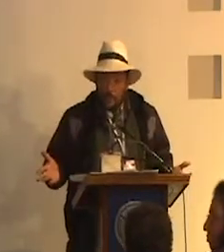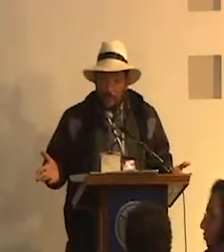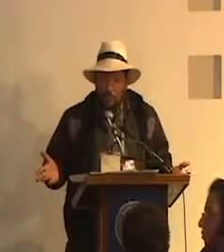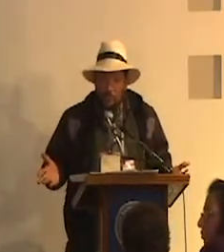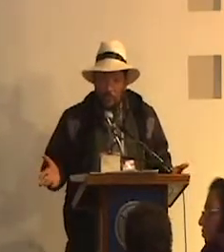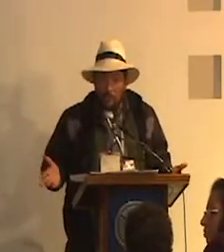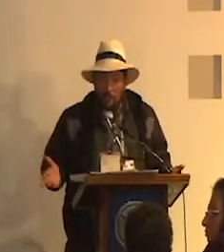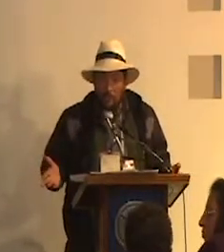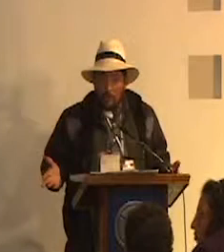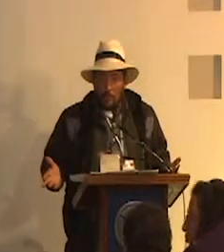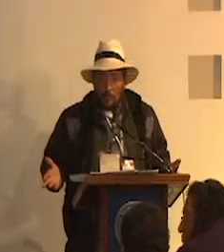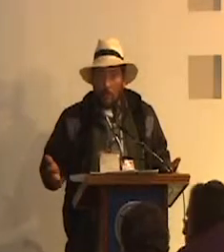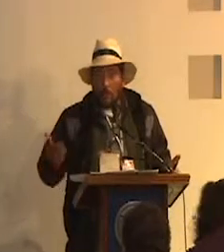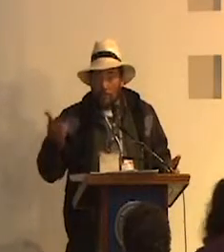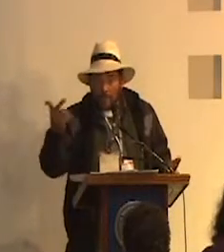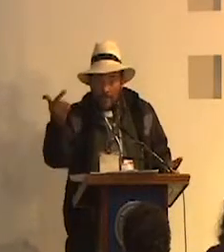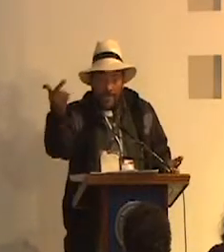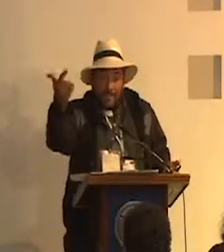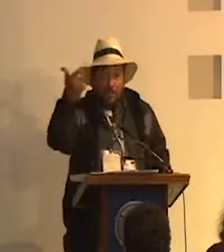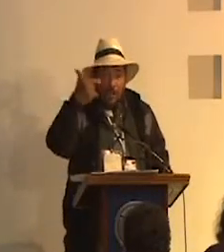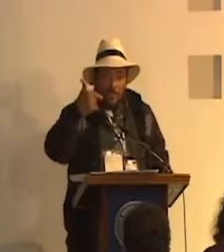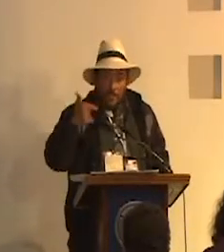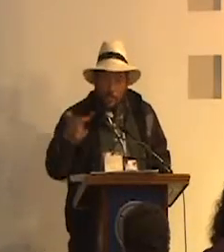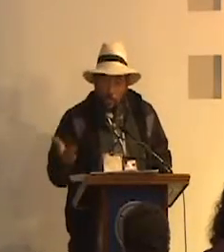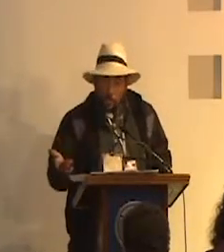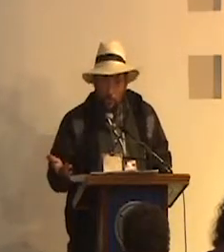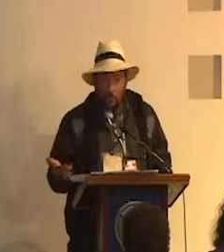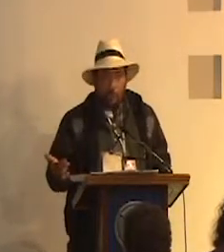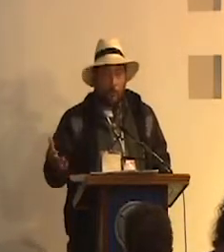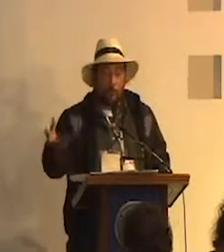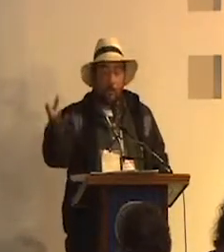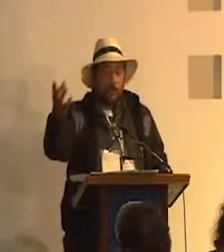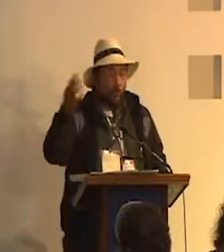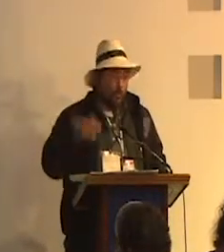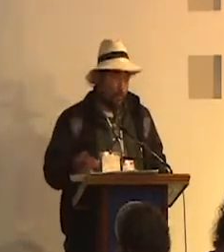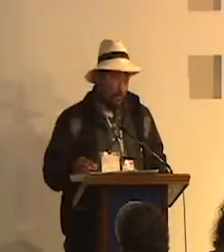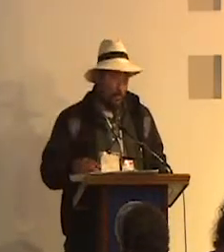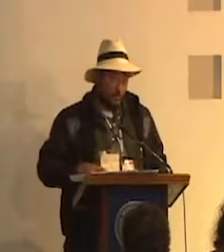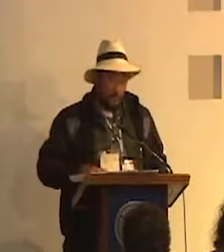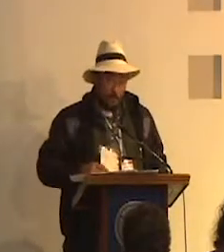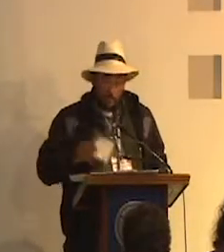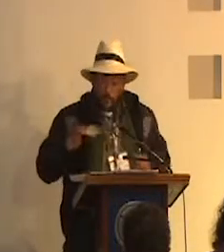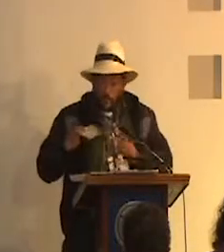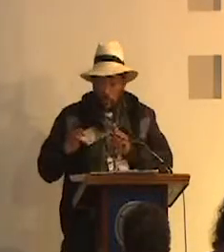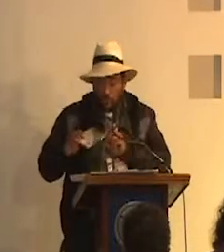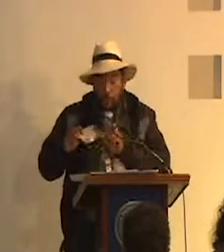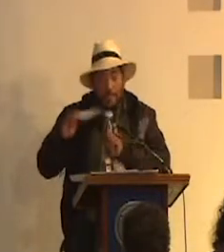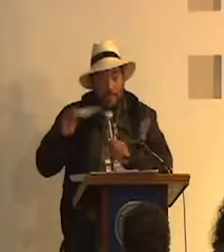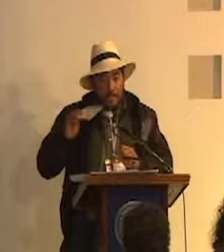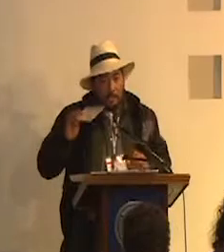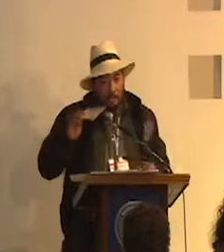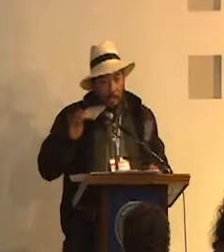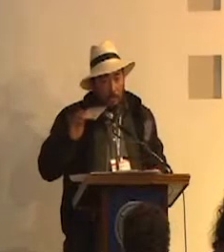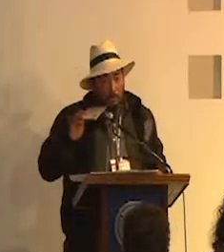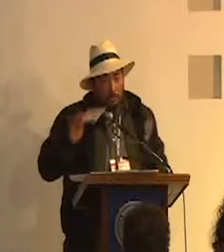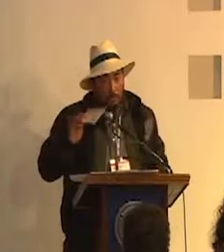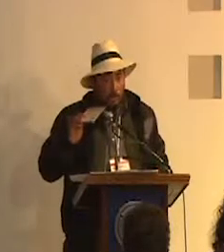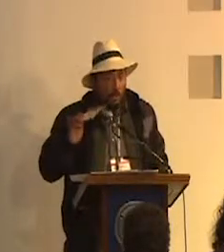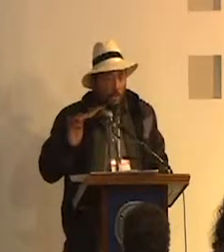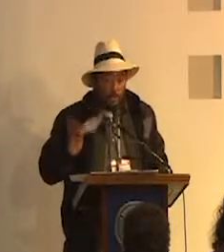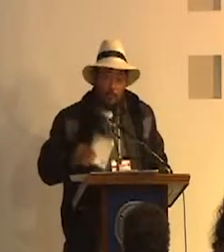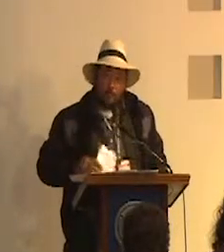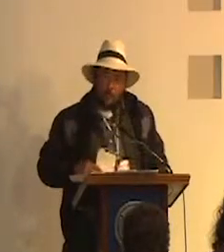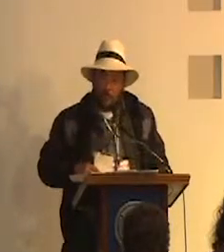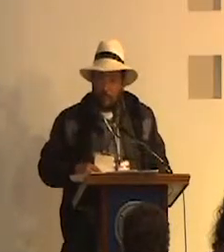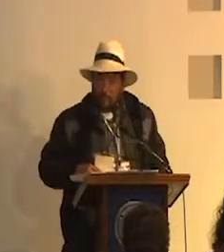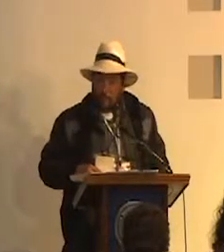eso es ignorancia de un país de estos. Pero la ignorancia es de nosotros mismos, por no tener unión. Mira, nosotros este